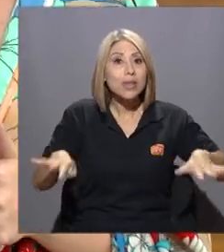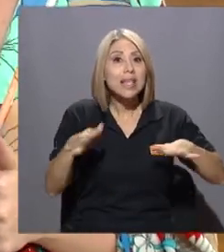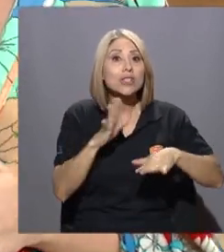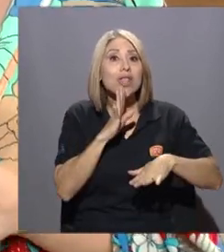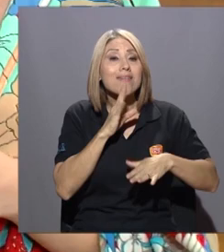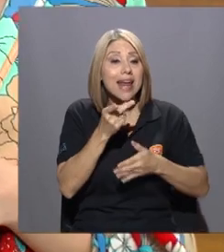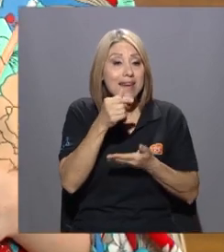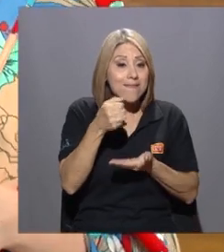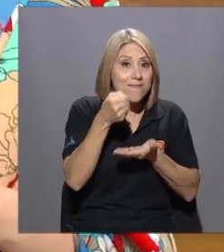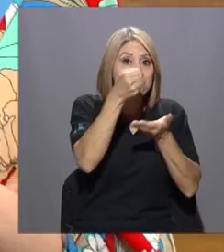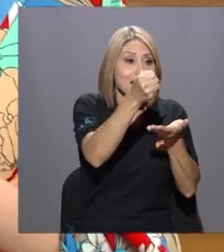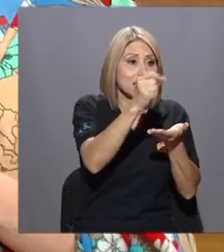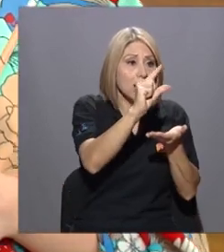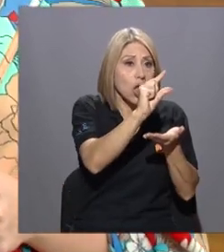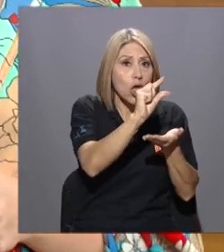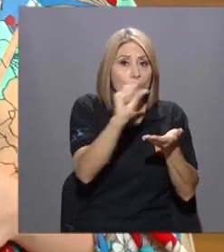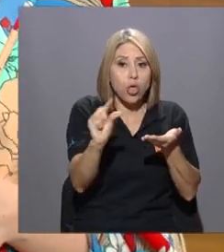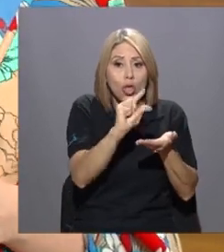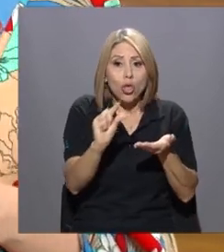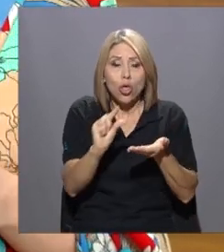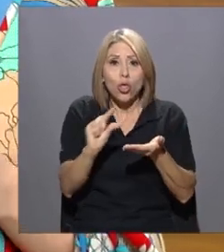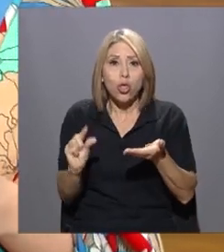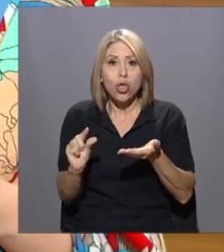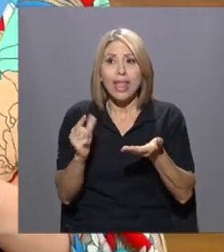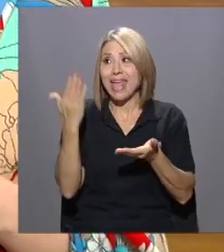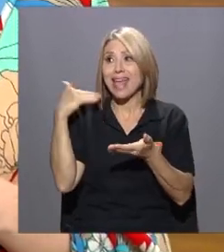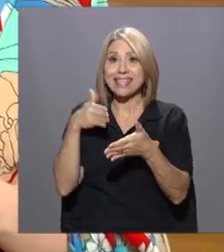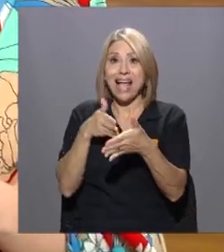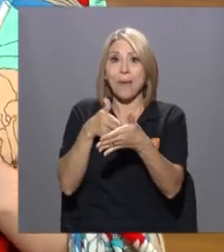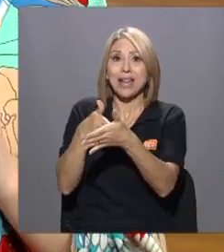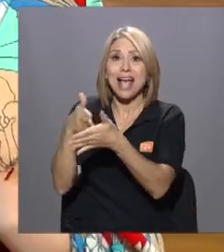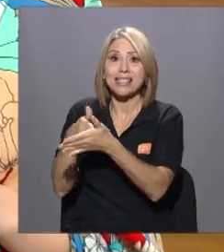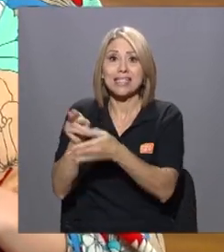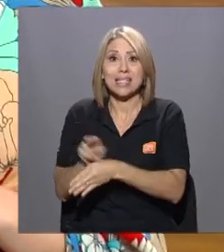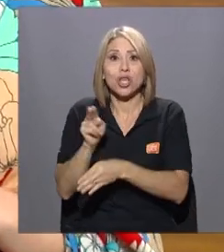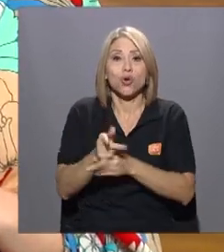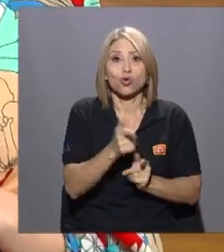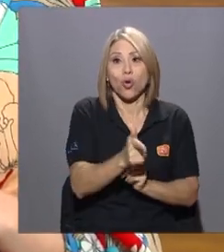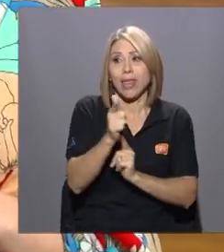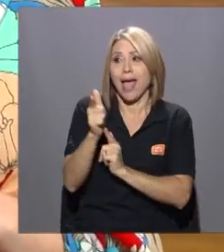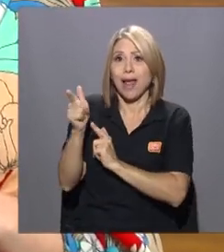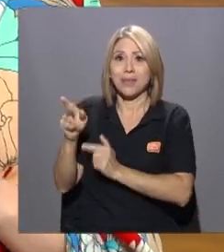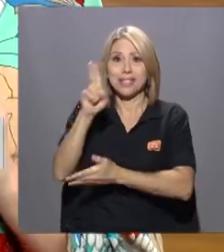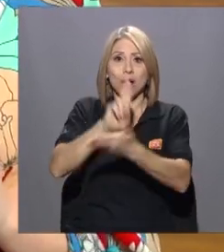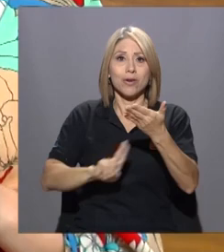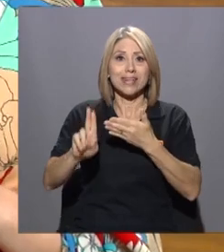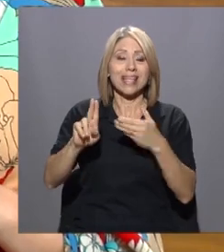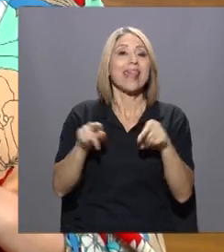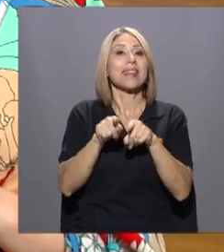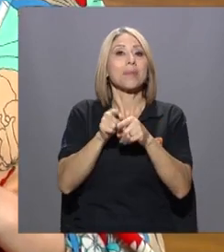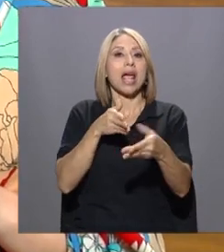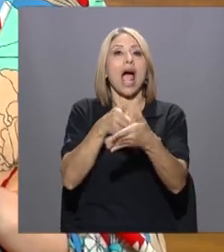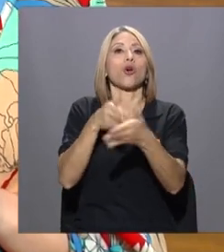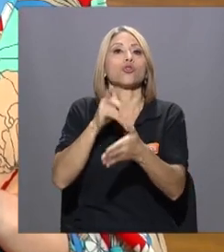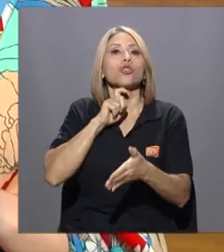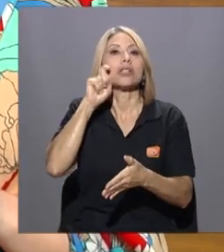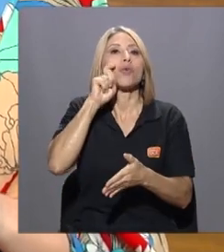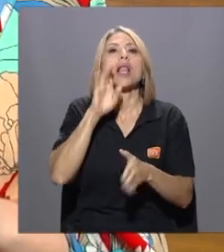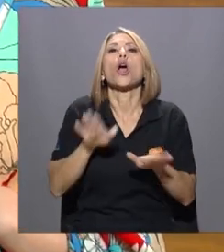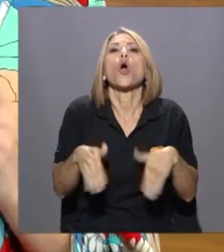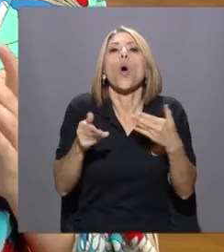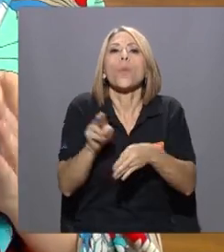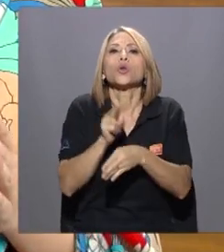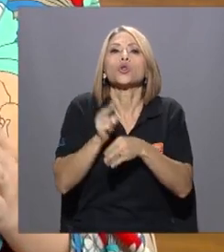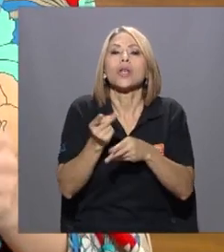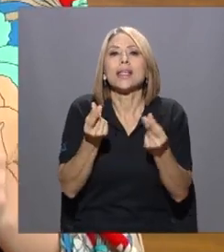FES y con los recientes incidentes de amenazas y uso de armas en la universidad, además de los casos de acoso sexual, cómo se planea invertir los recursos en